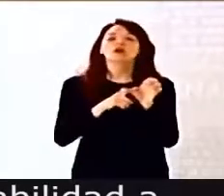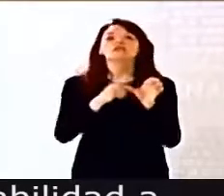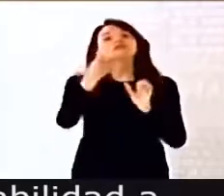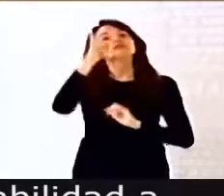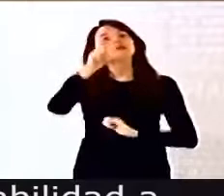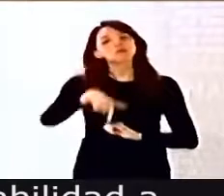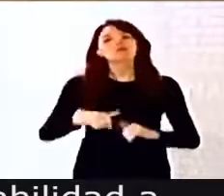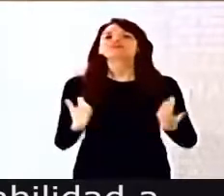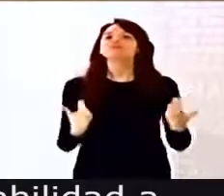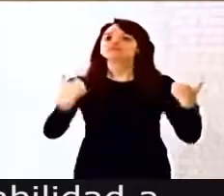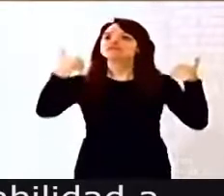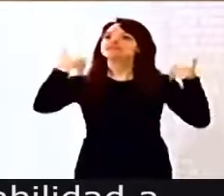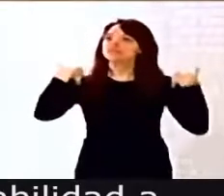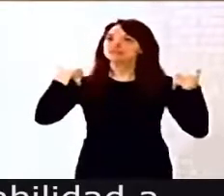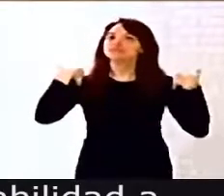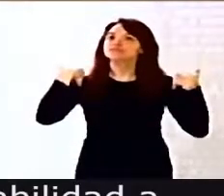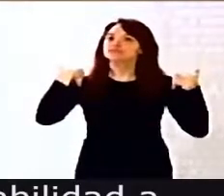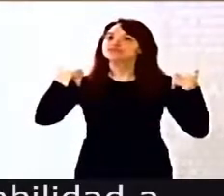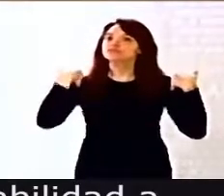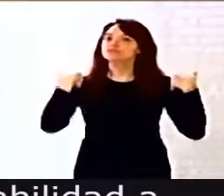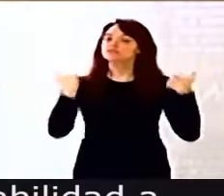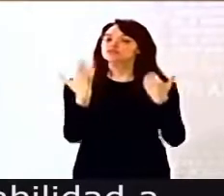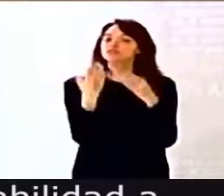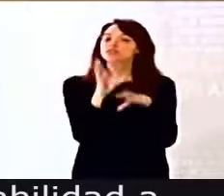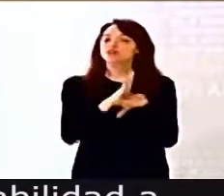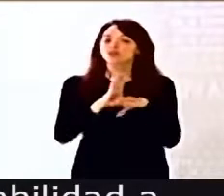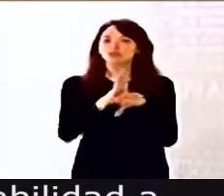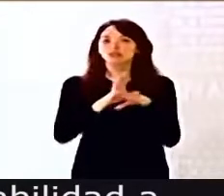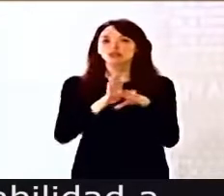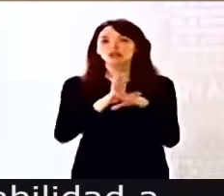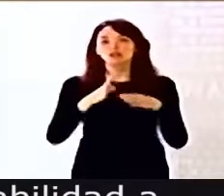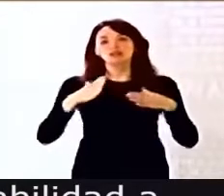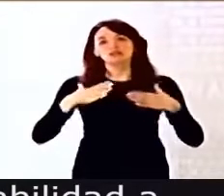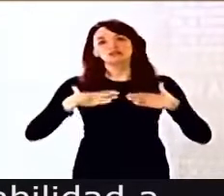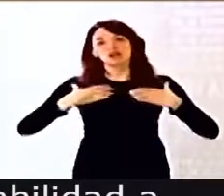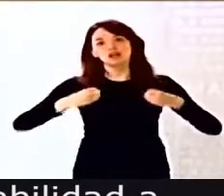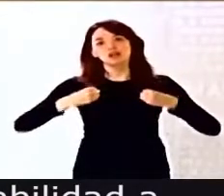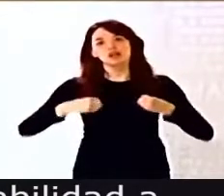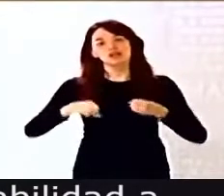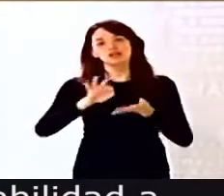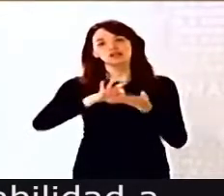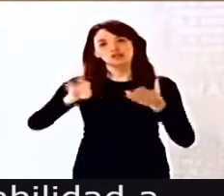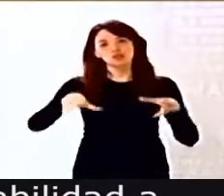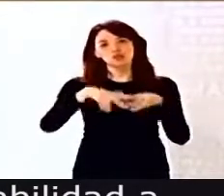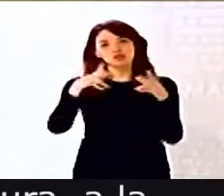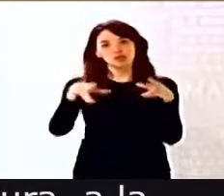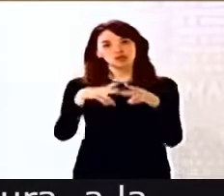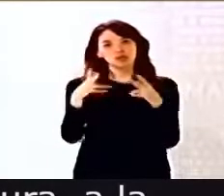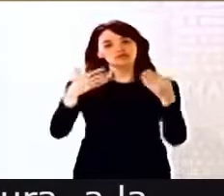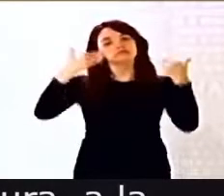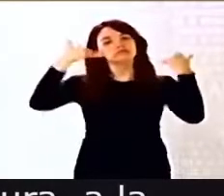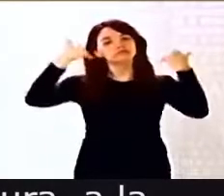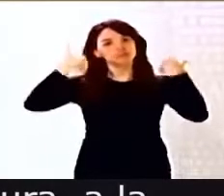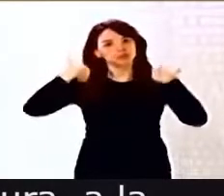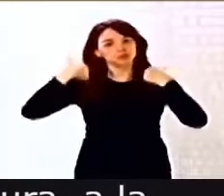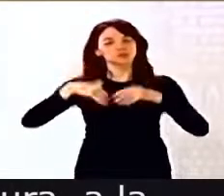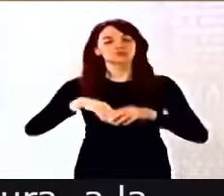traslada responsabilidad a la Consejería de Sanidad y Servicios Sociales.